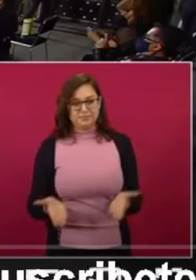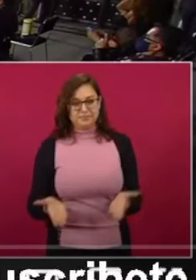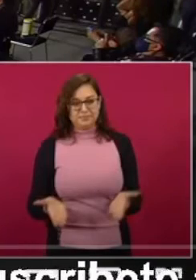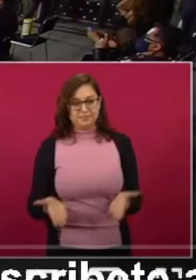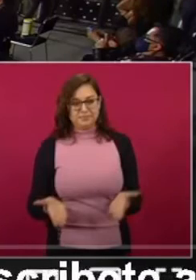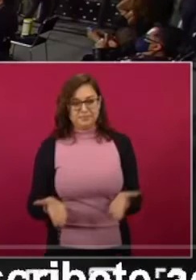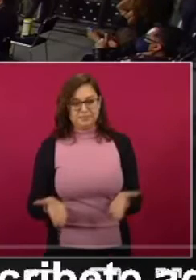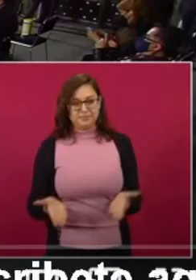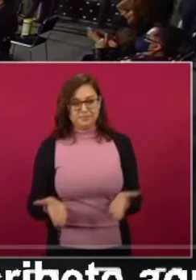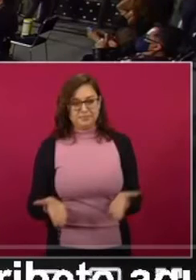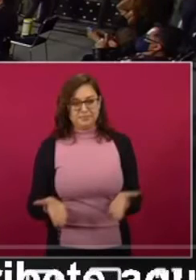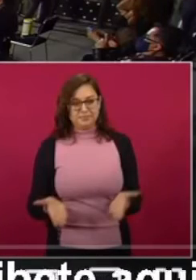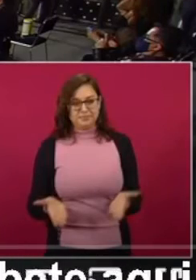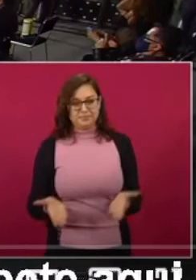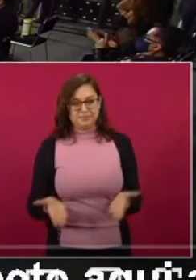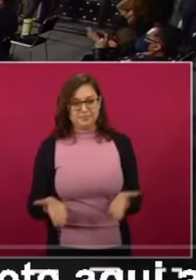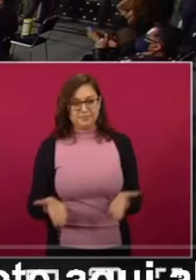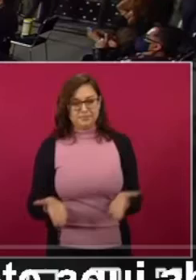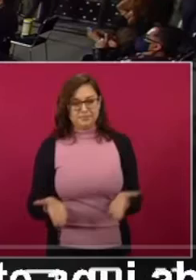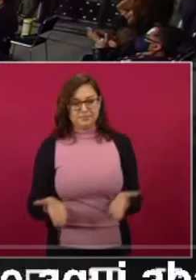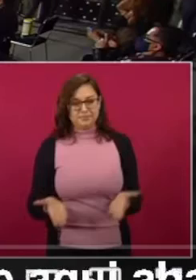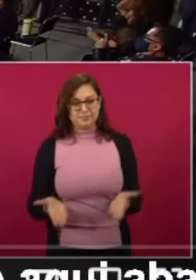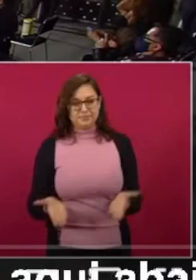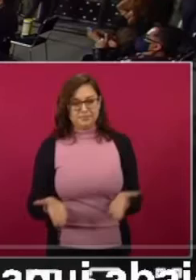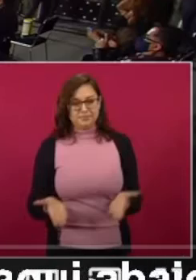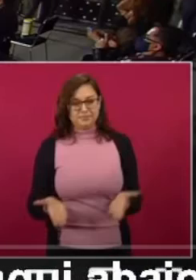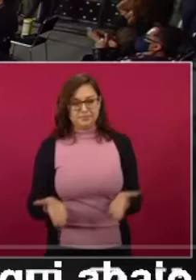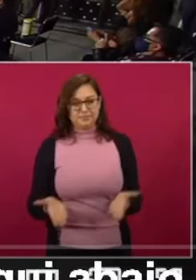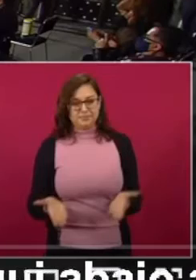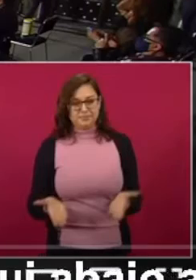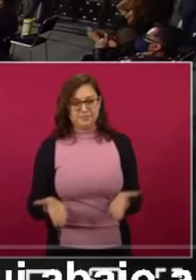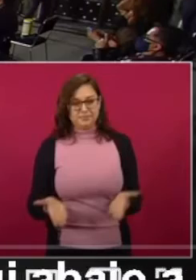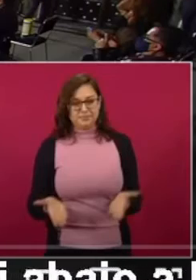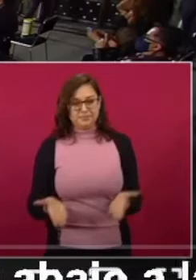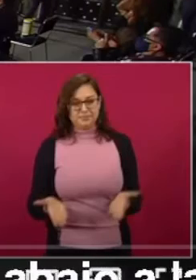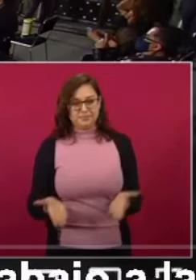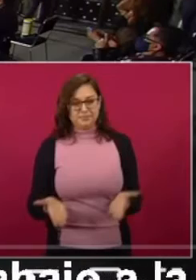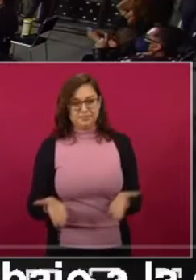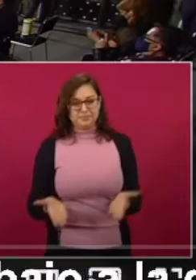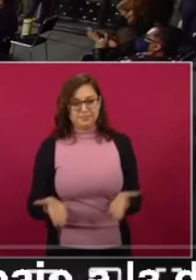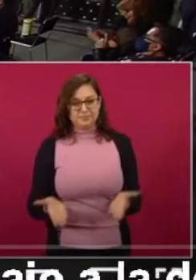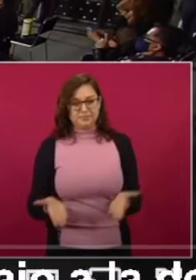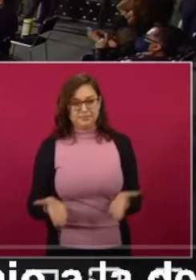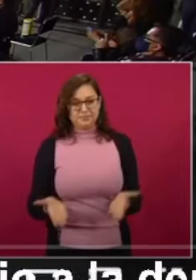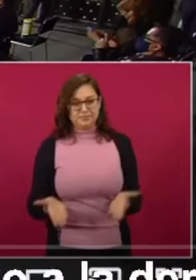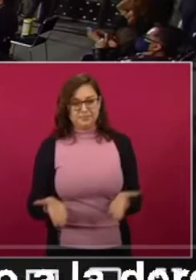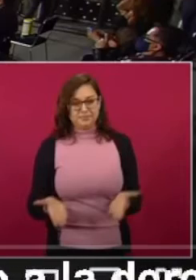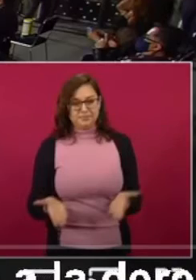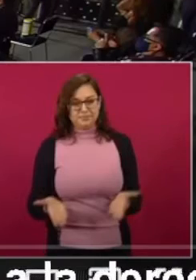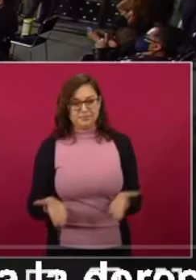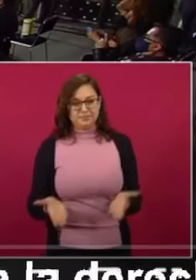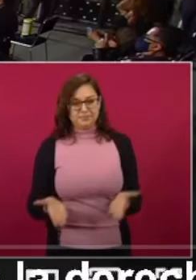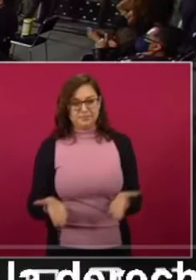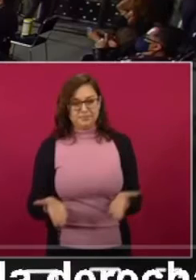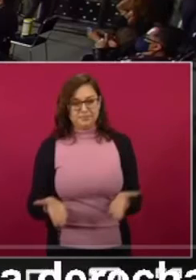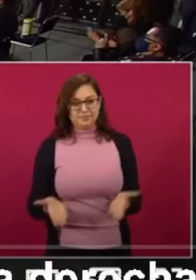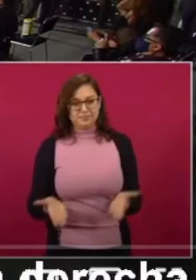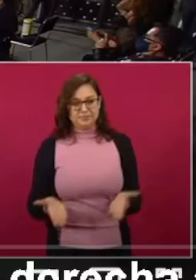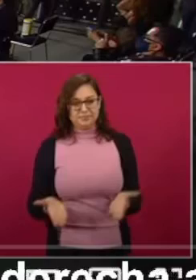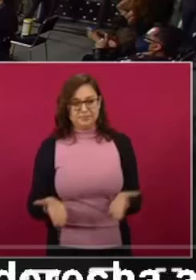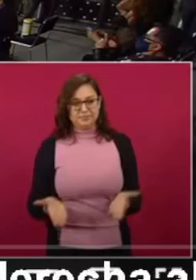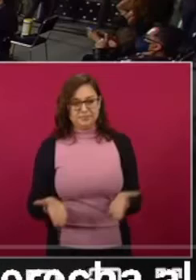con nadie por eso les dice perdonen pero se está poniendo el dedo a todos